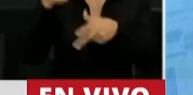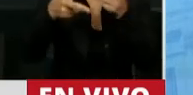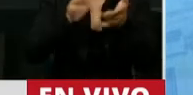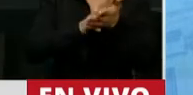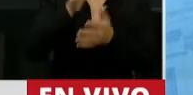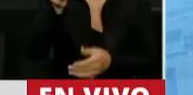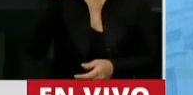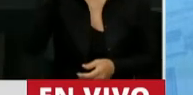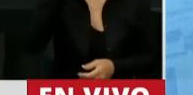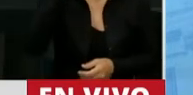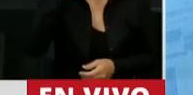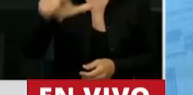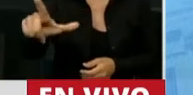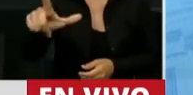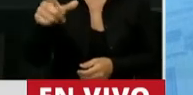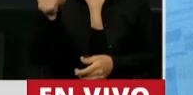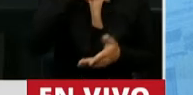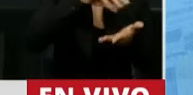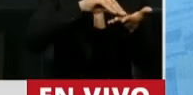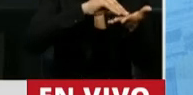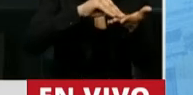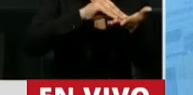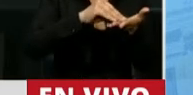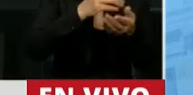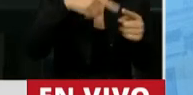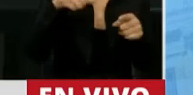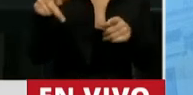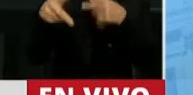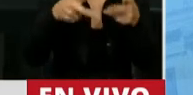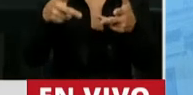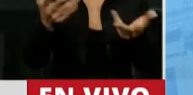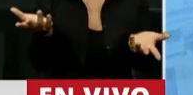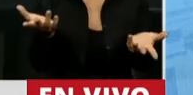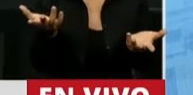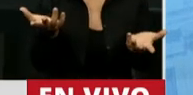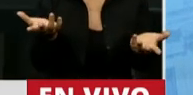Abigail, de Abigail, la diputada Suárez Zucaría. Pero